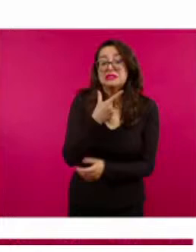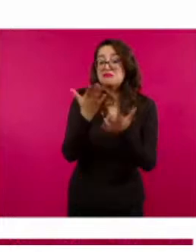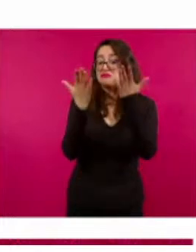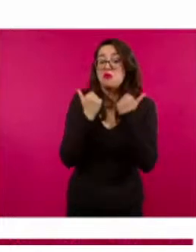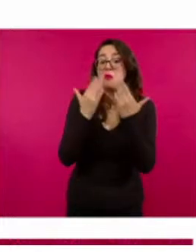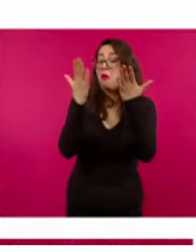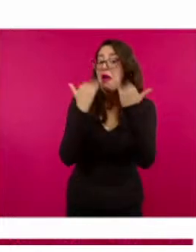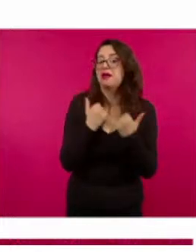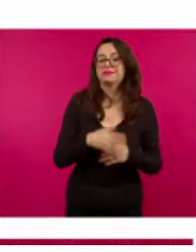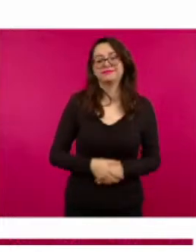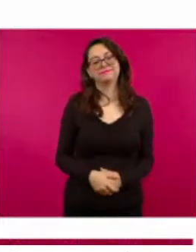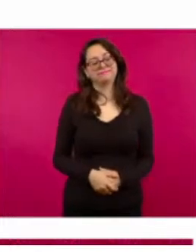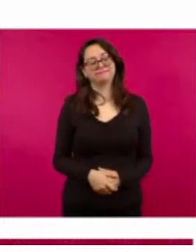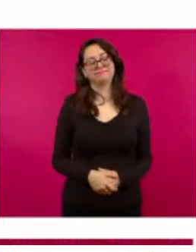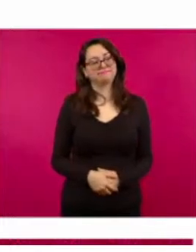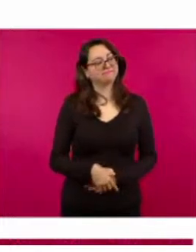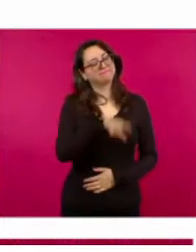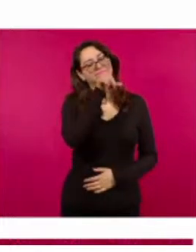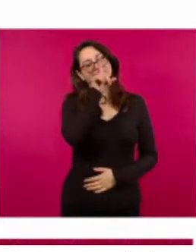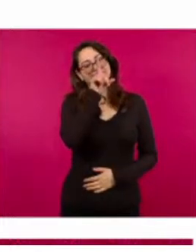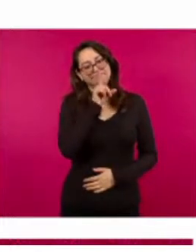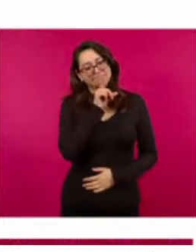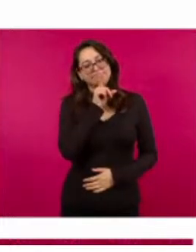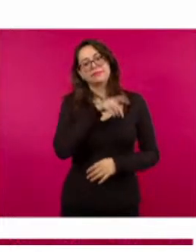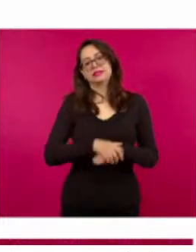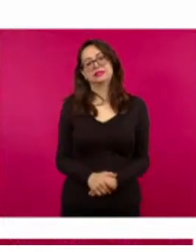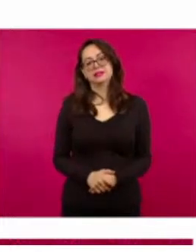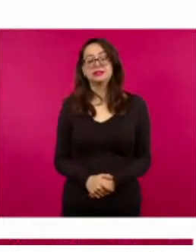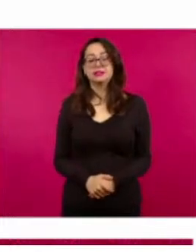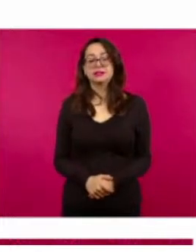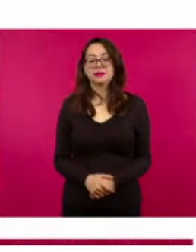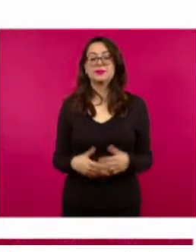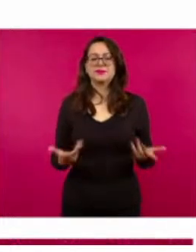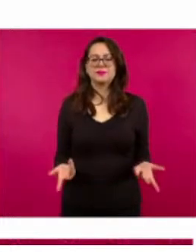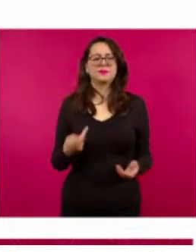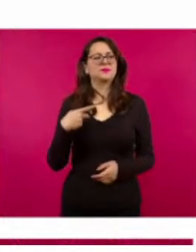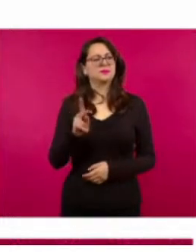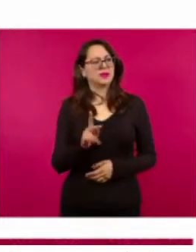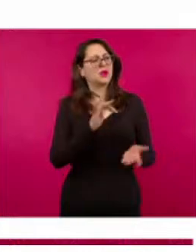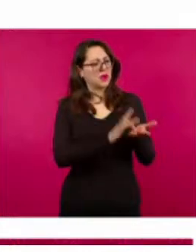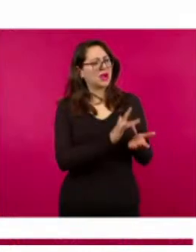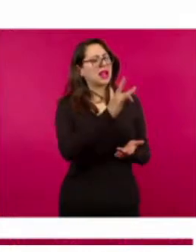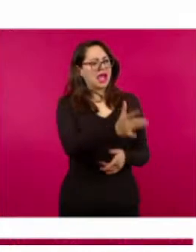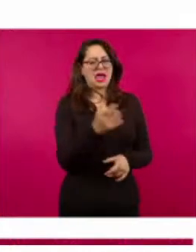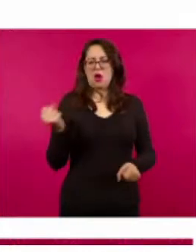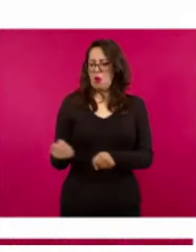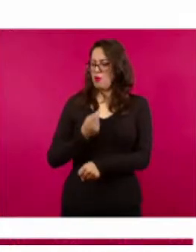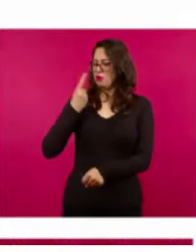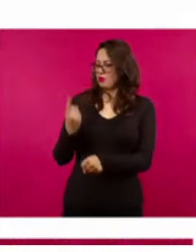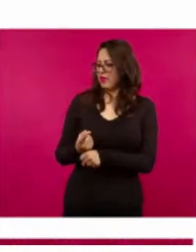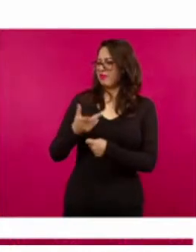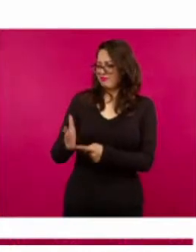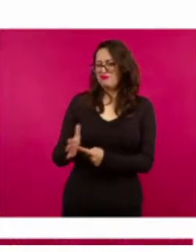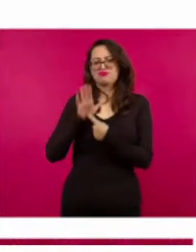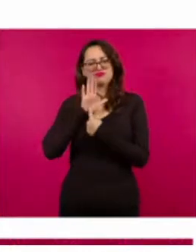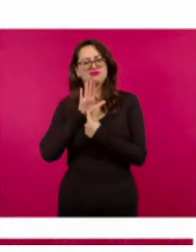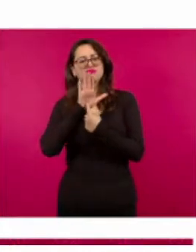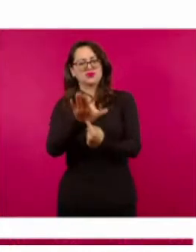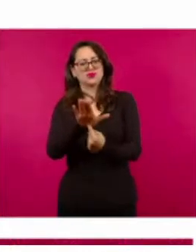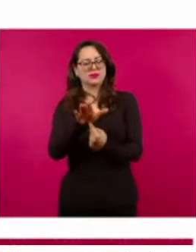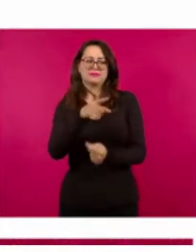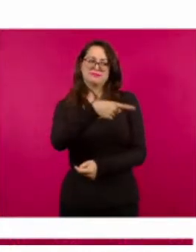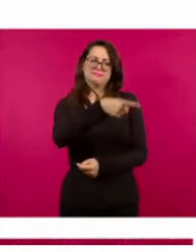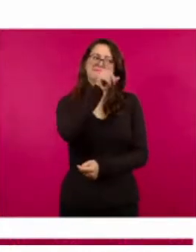cierto. El modelo, y bueno, además nos dan la oportunidad no solamente de desmentir este